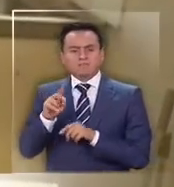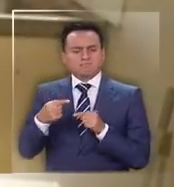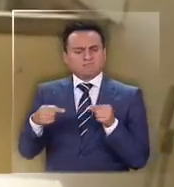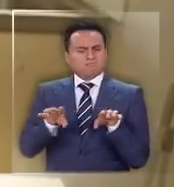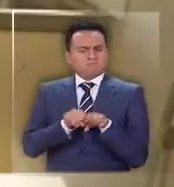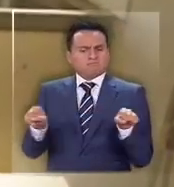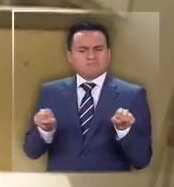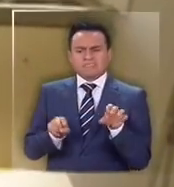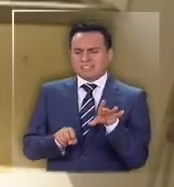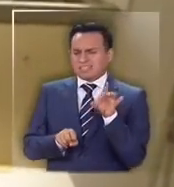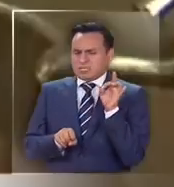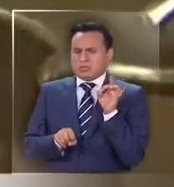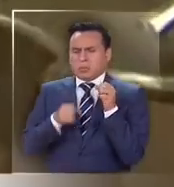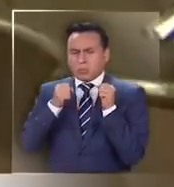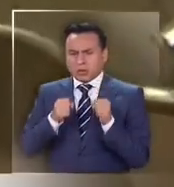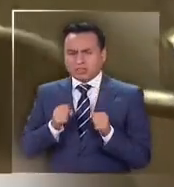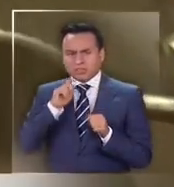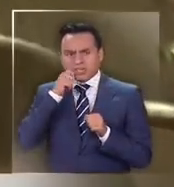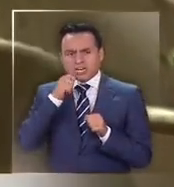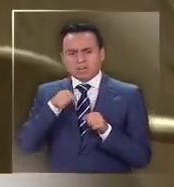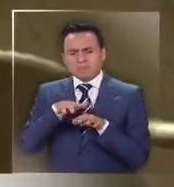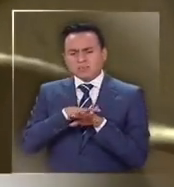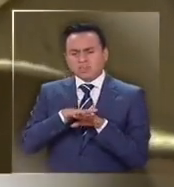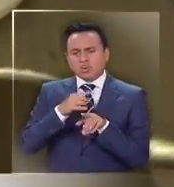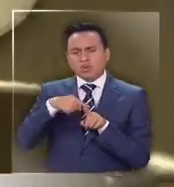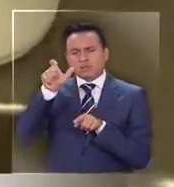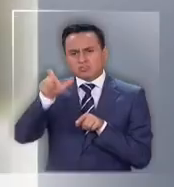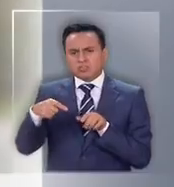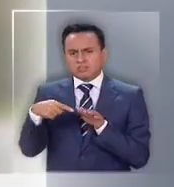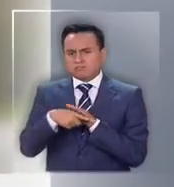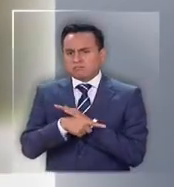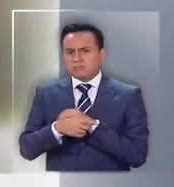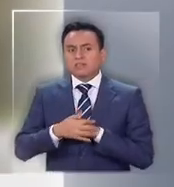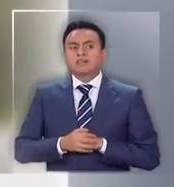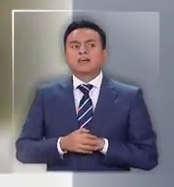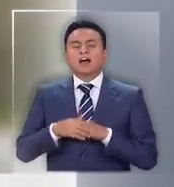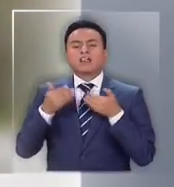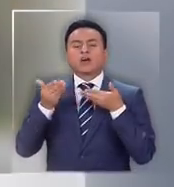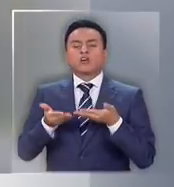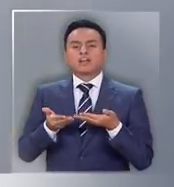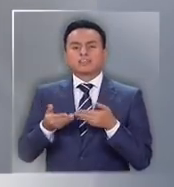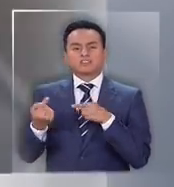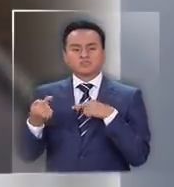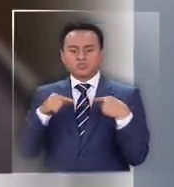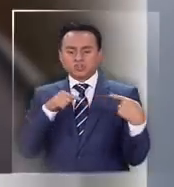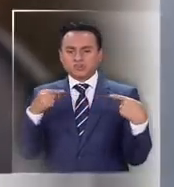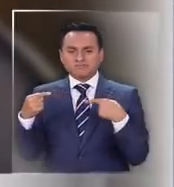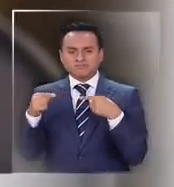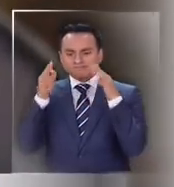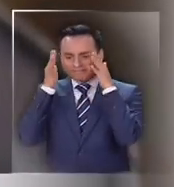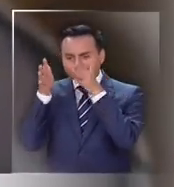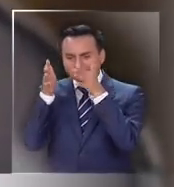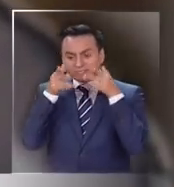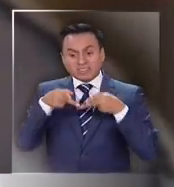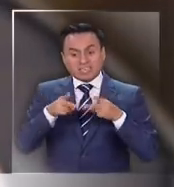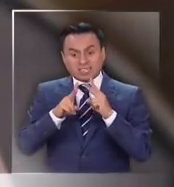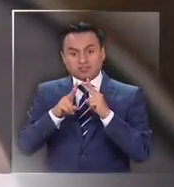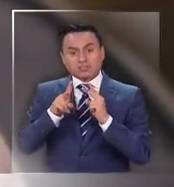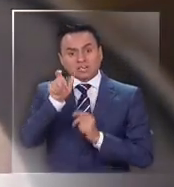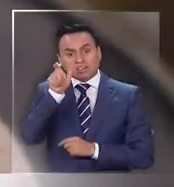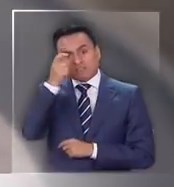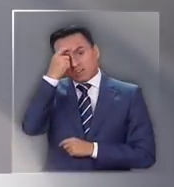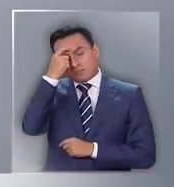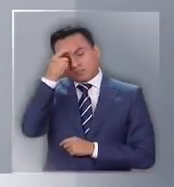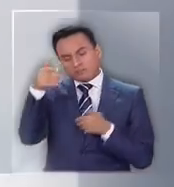detractores, una elección que puede implicar la manipulación de terceros. Si hasta ahora esta discusión se había centrado en los derechos que tiene un